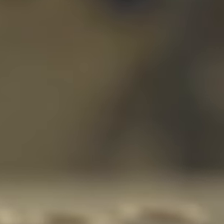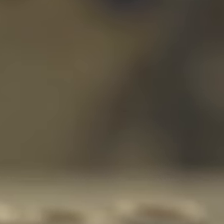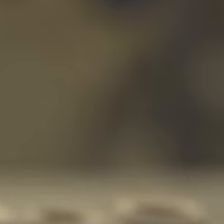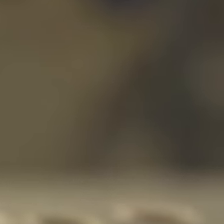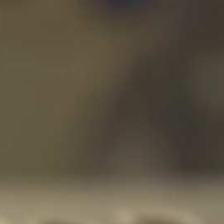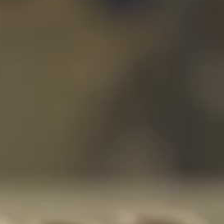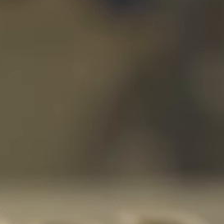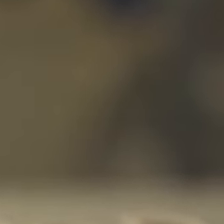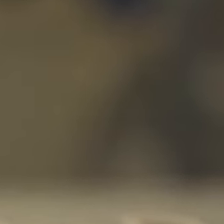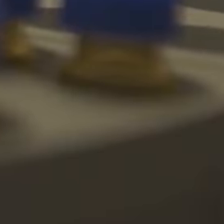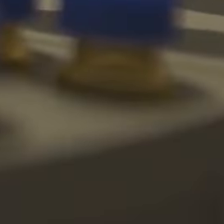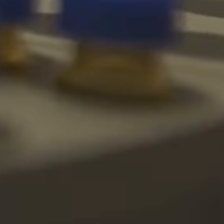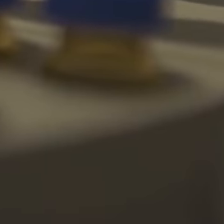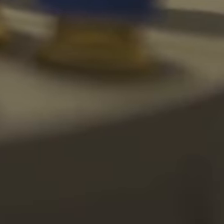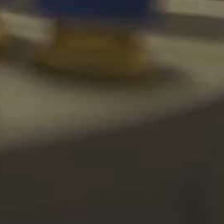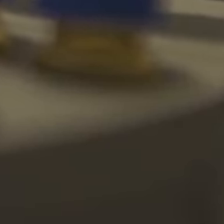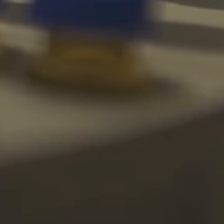áreas.